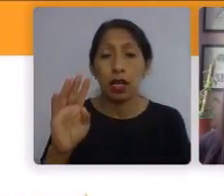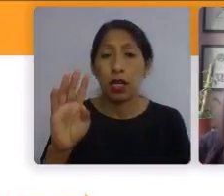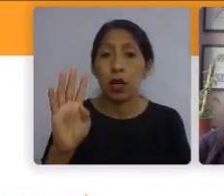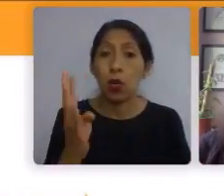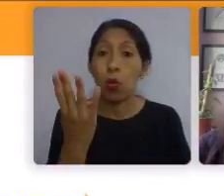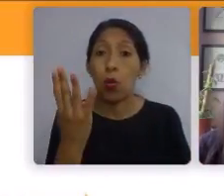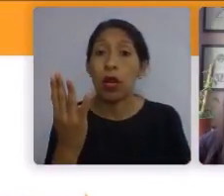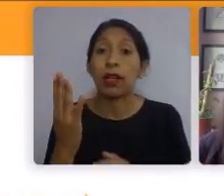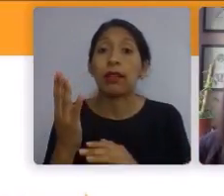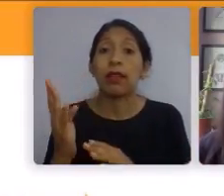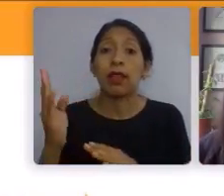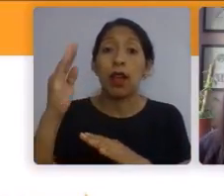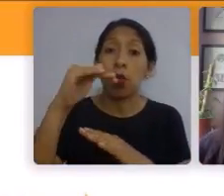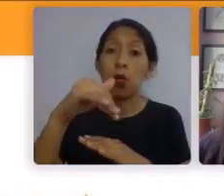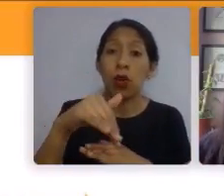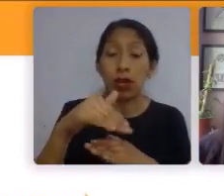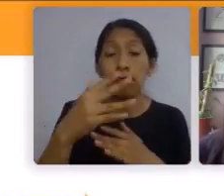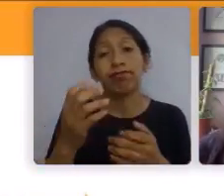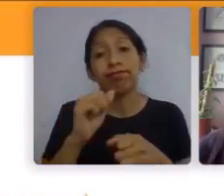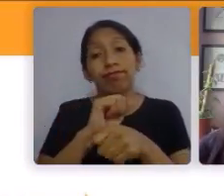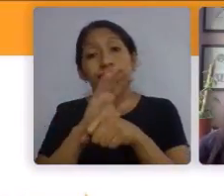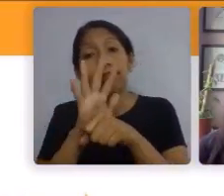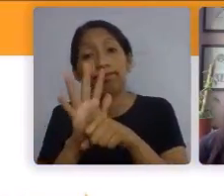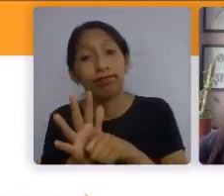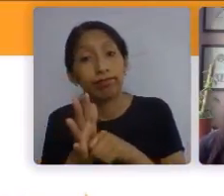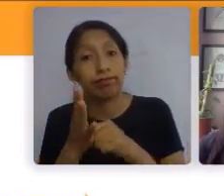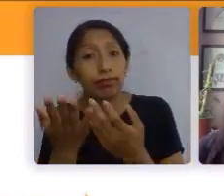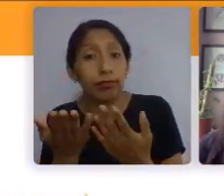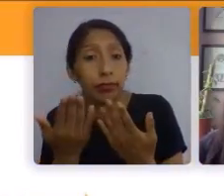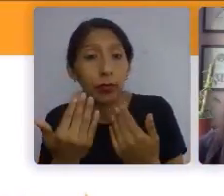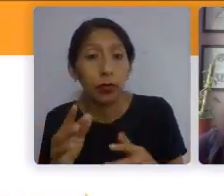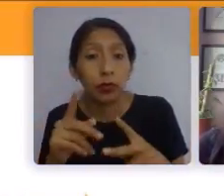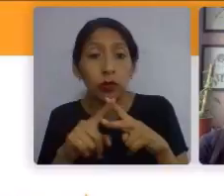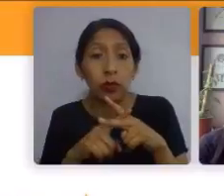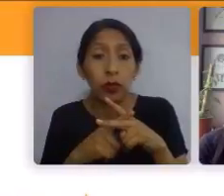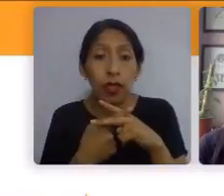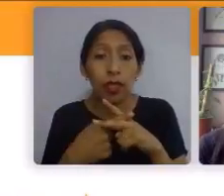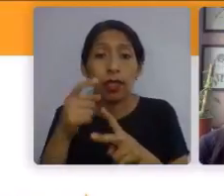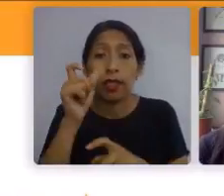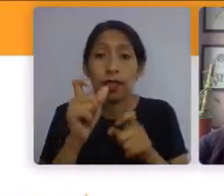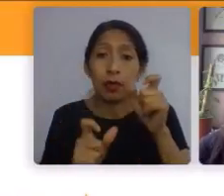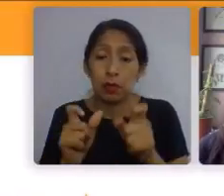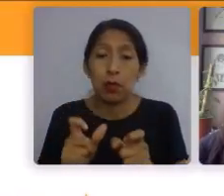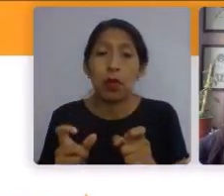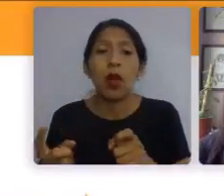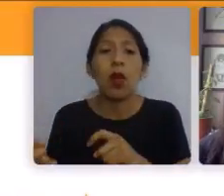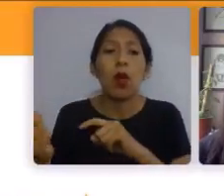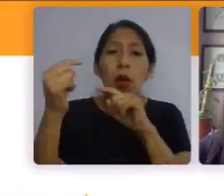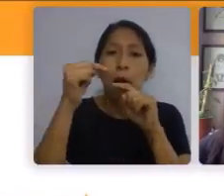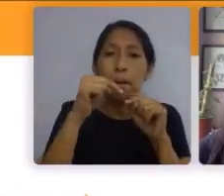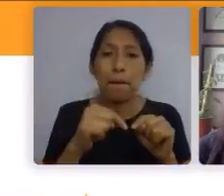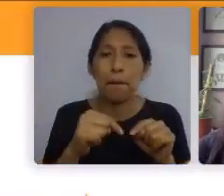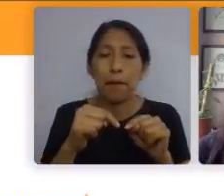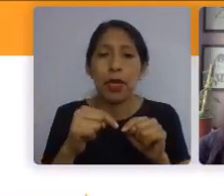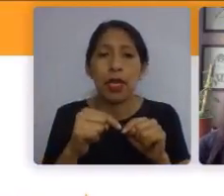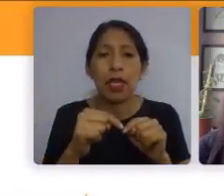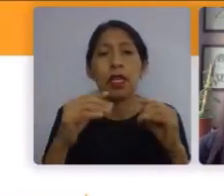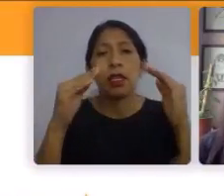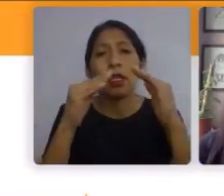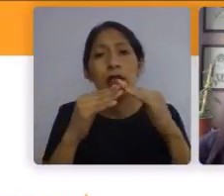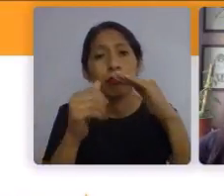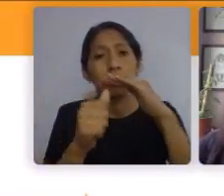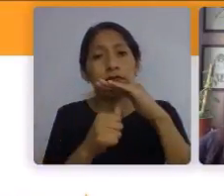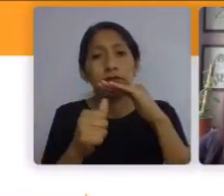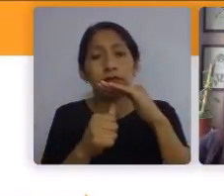próxima a venir, o ya realmente está iniciando, las personas regresan o retoman el confinamiento en el